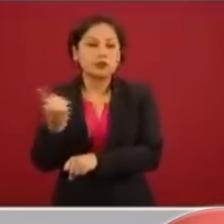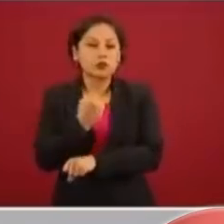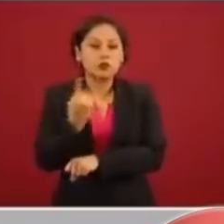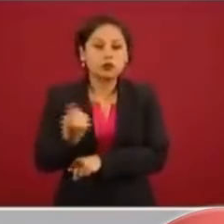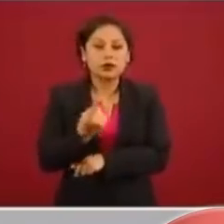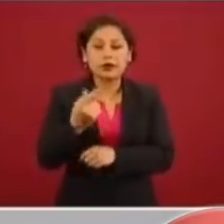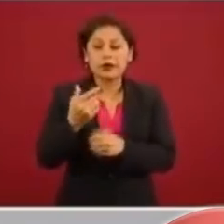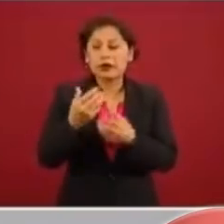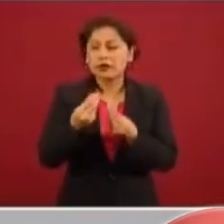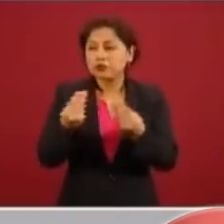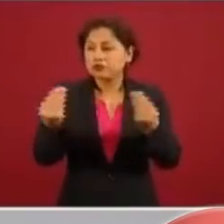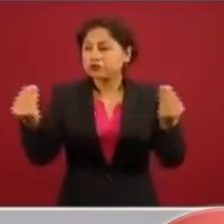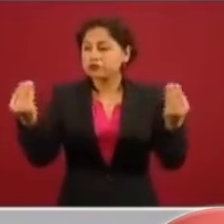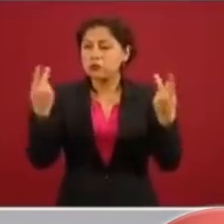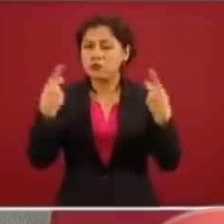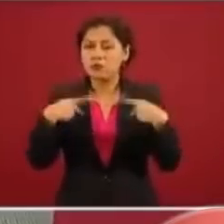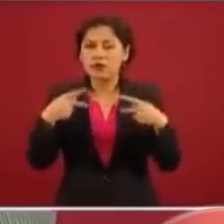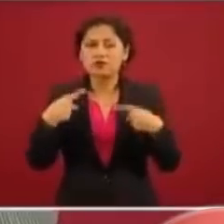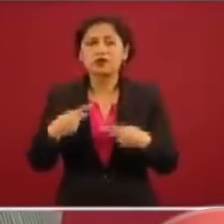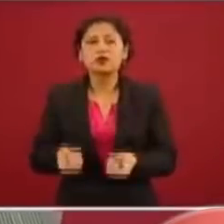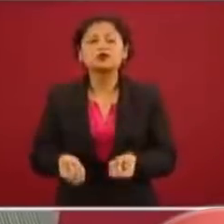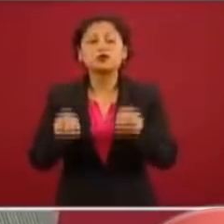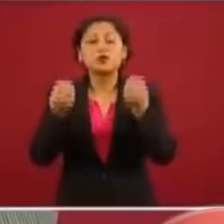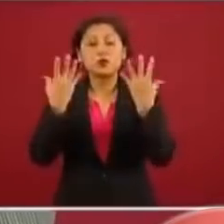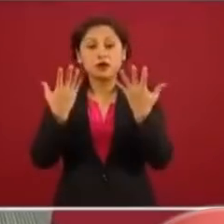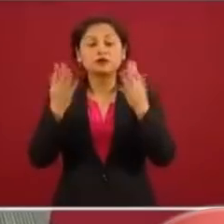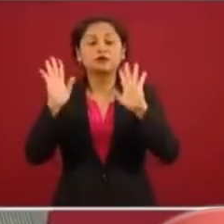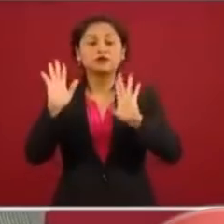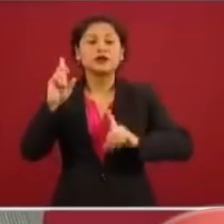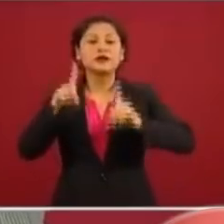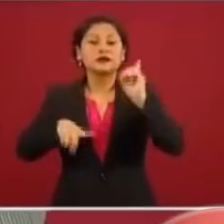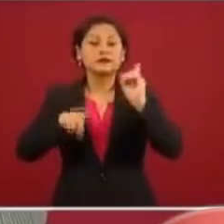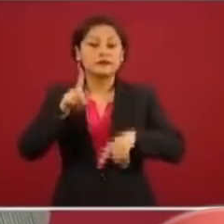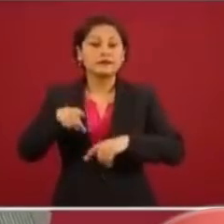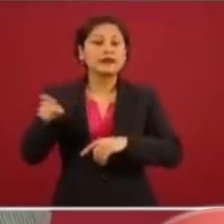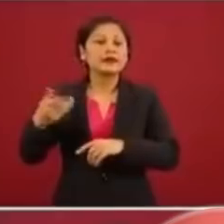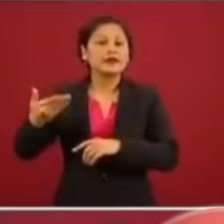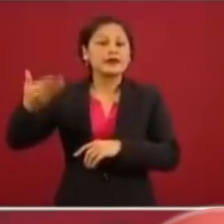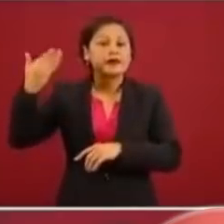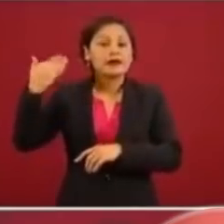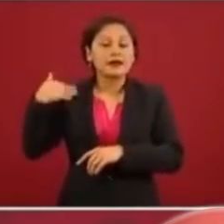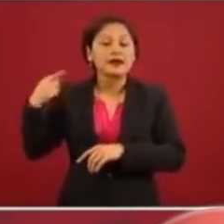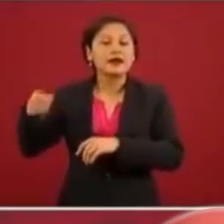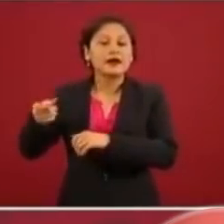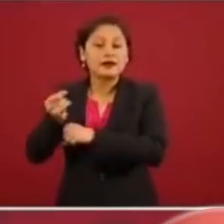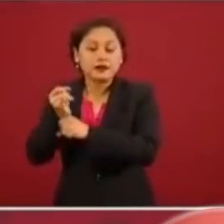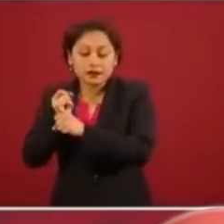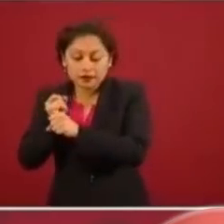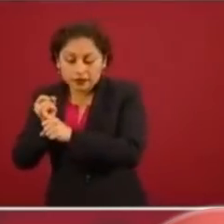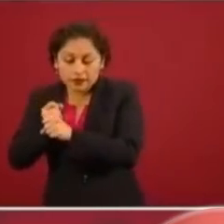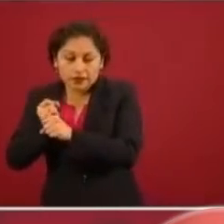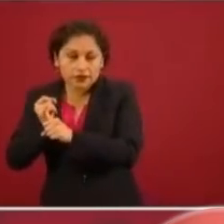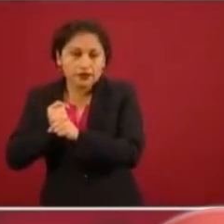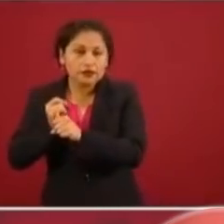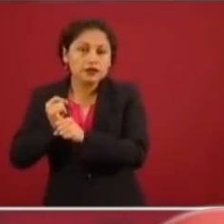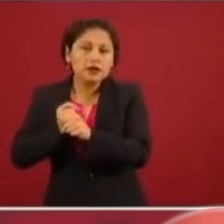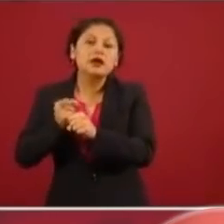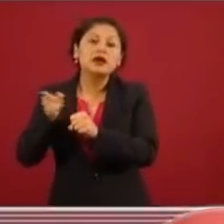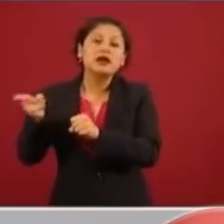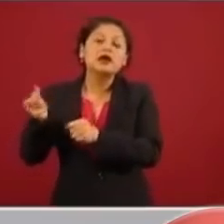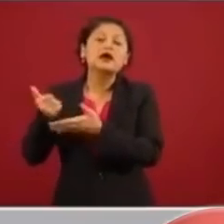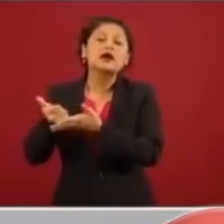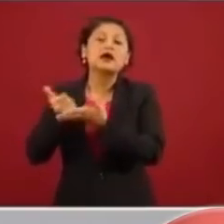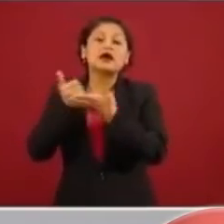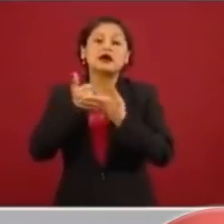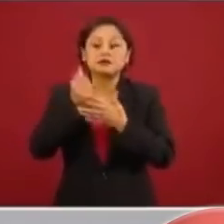estimado desde el principio, tienen una base de estudiar científicamente bien establecido